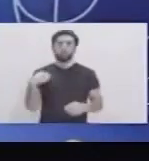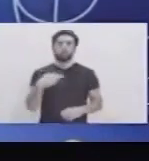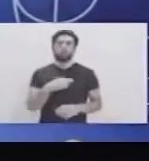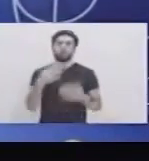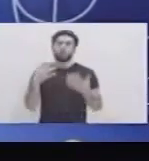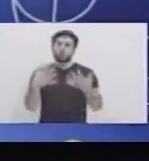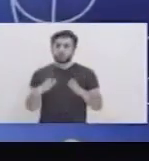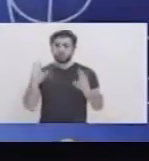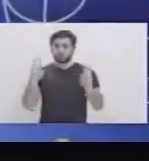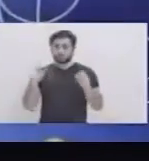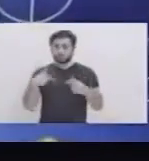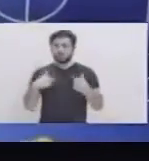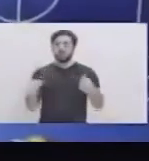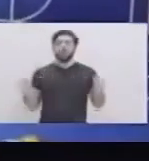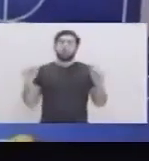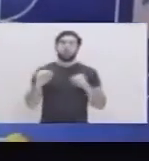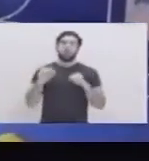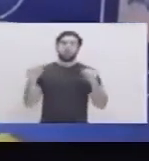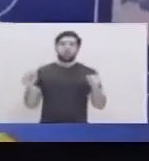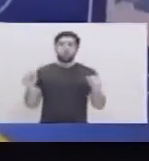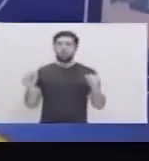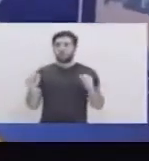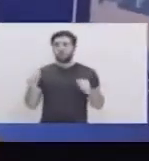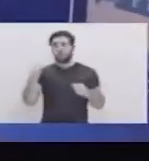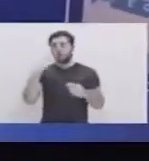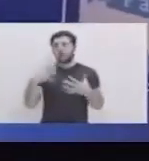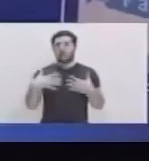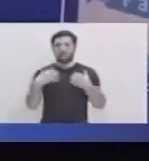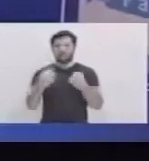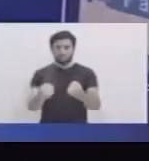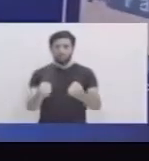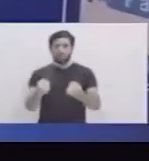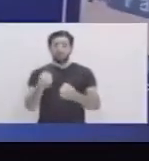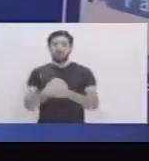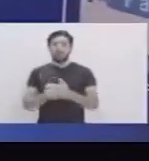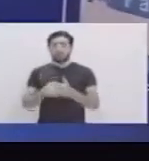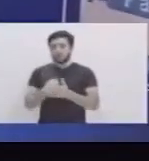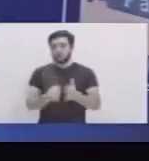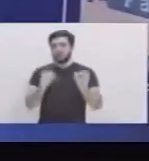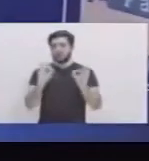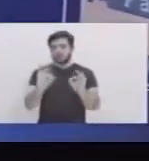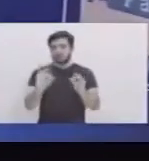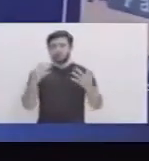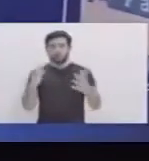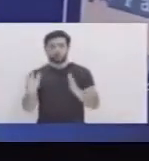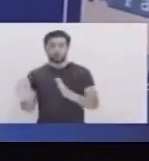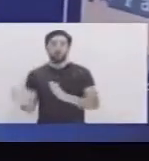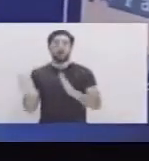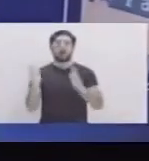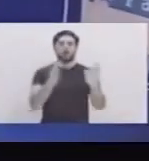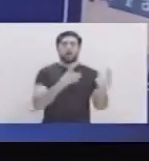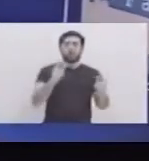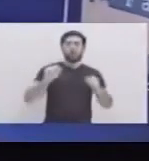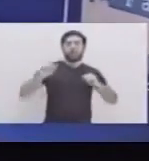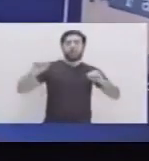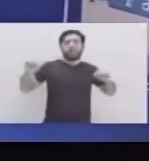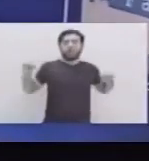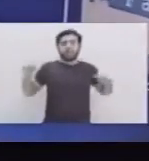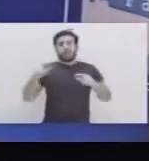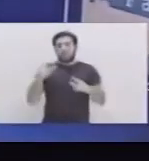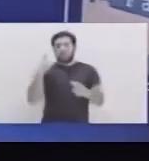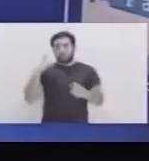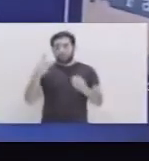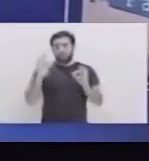y es así como terminamos lo que es nuestro componente físico de fuerza y resistencia. Ahora paso a lo que